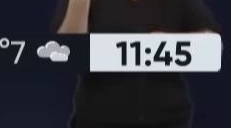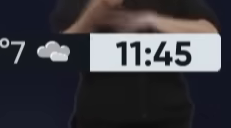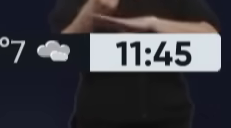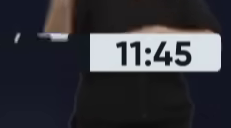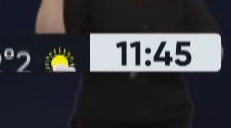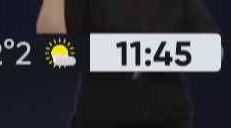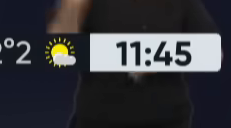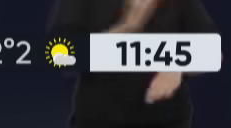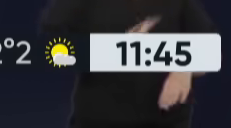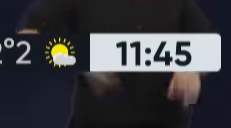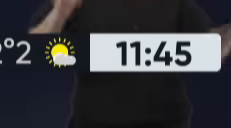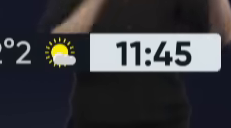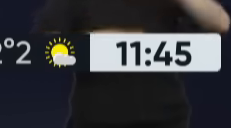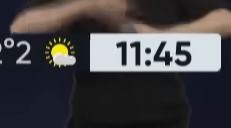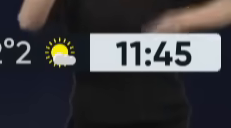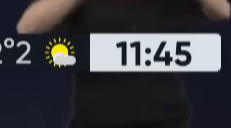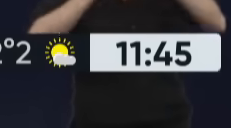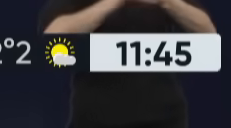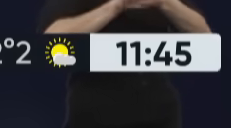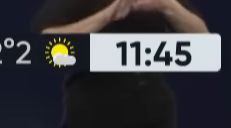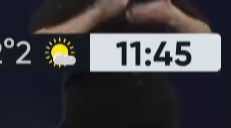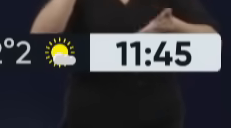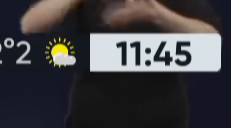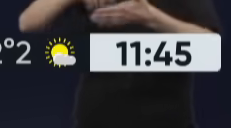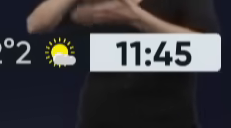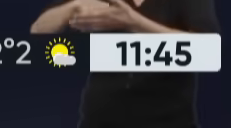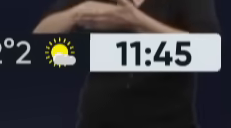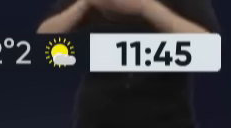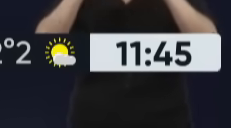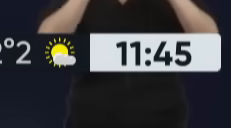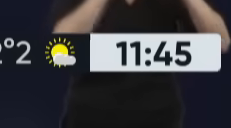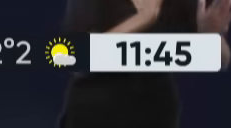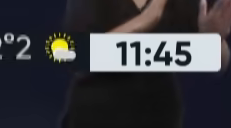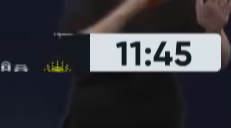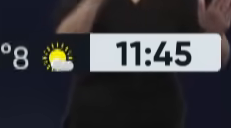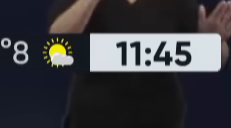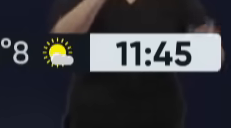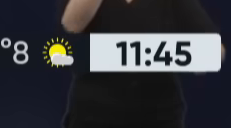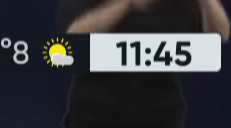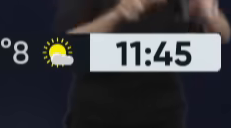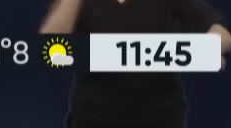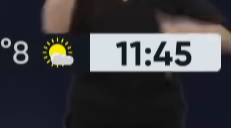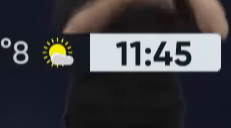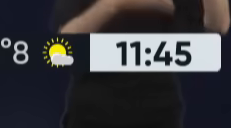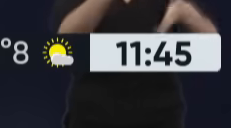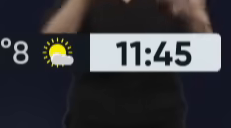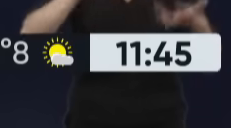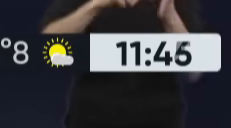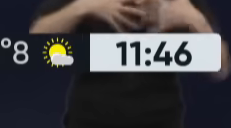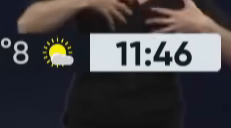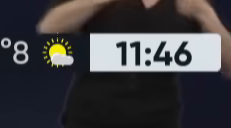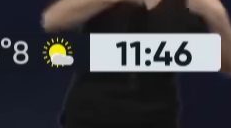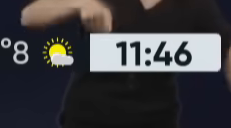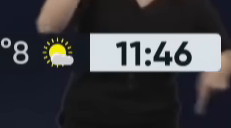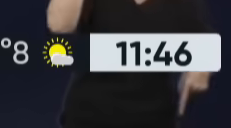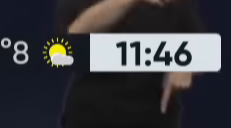deben estar, que en definitiva es en los pacientes, ¿no? Porque todo este presupuesto del que hablamos, en definitiva, no tiene